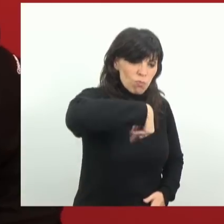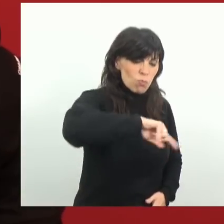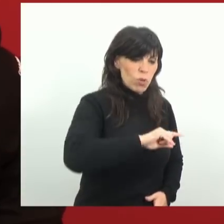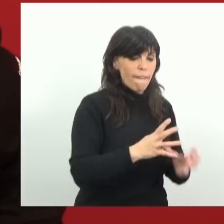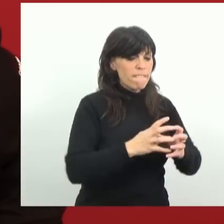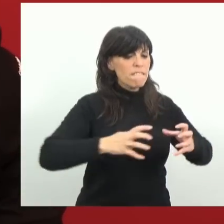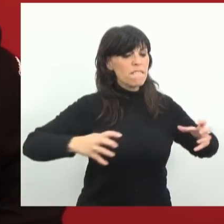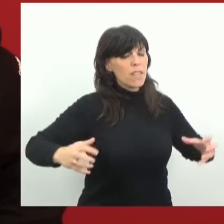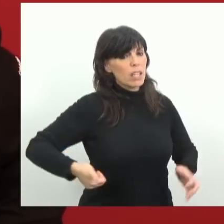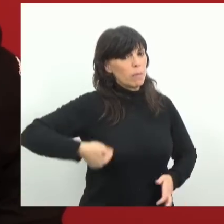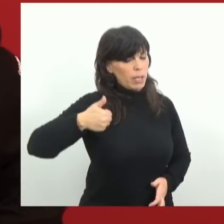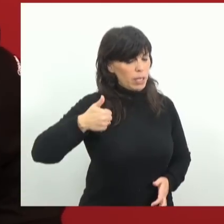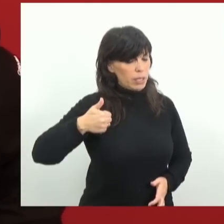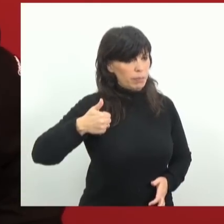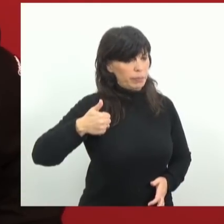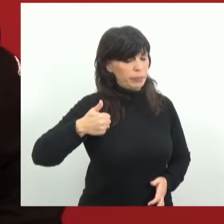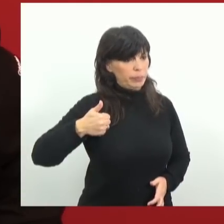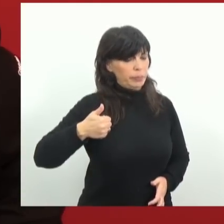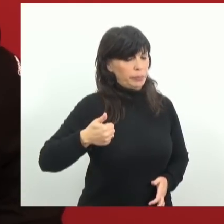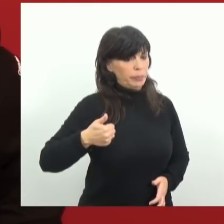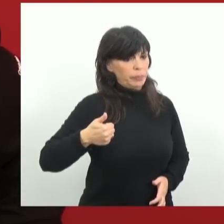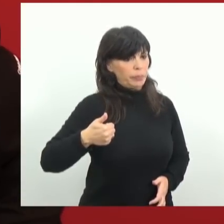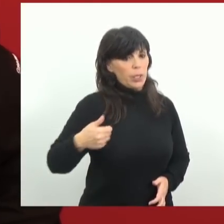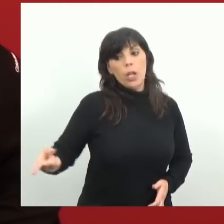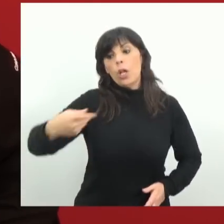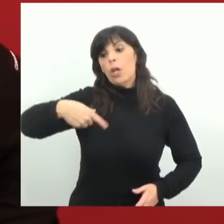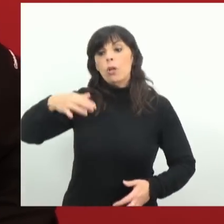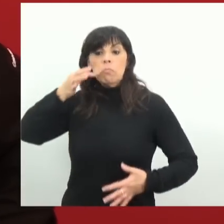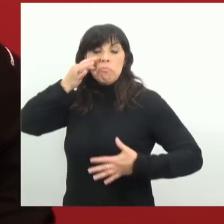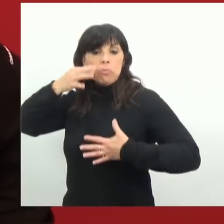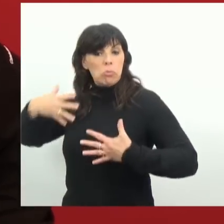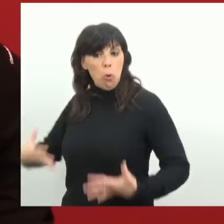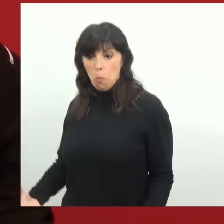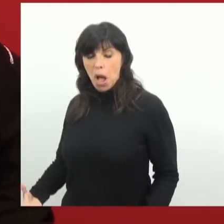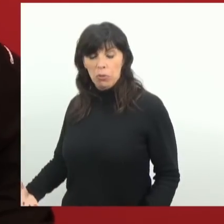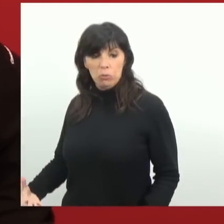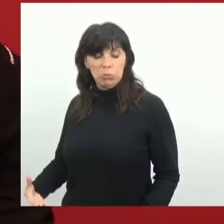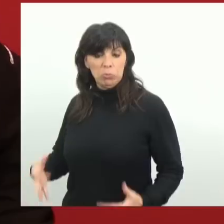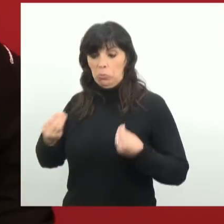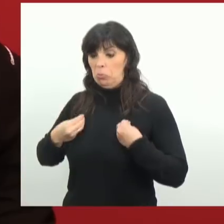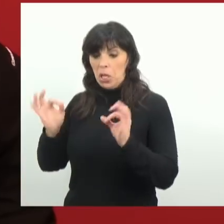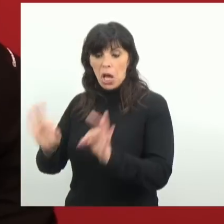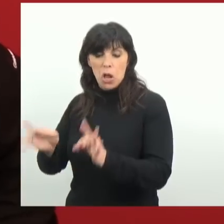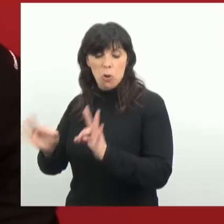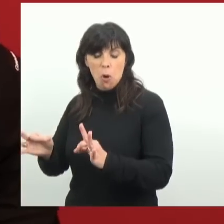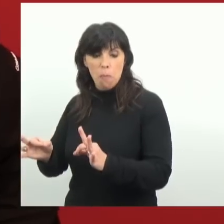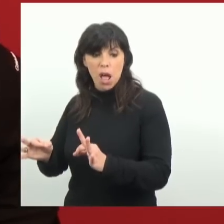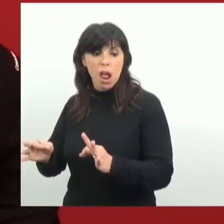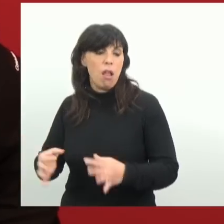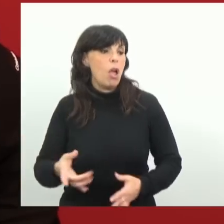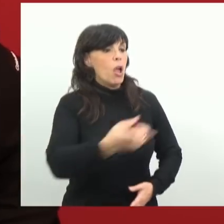grande que nuestra vida visual, lo que podemos ver. Por eso el apóstol Juan